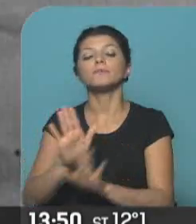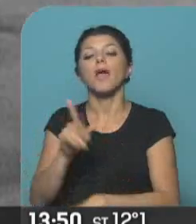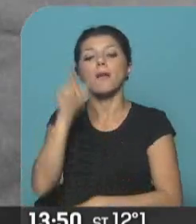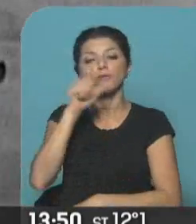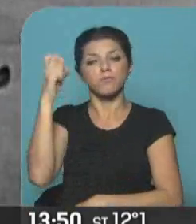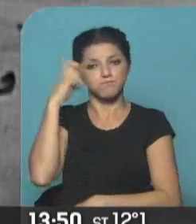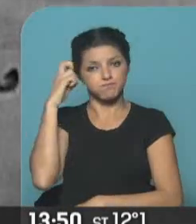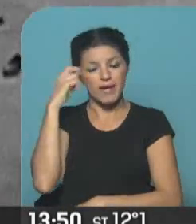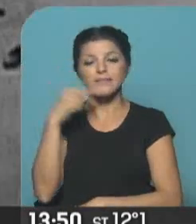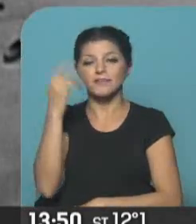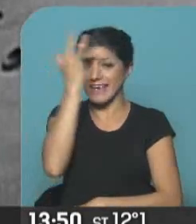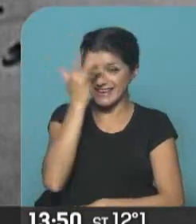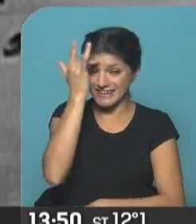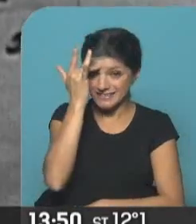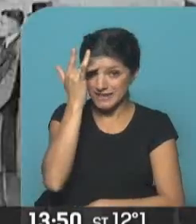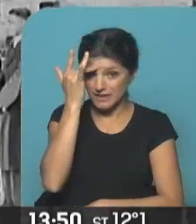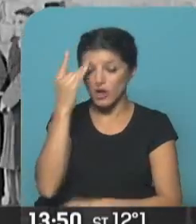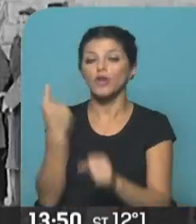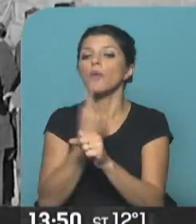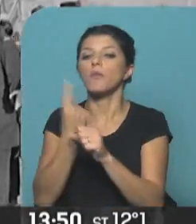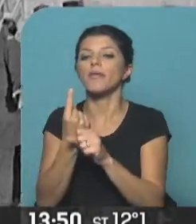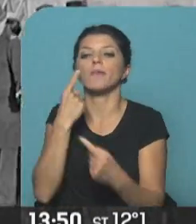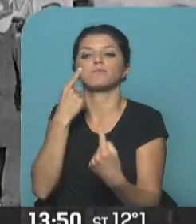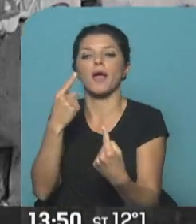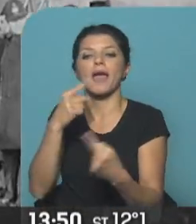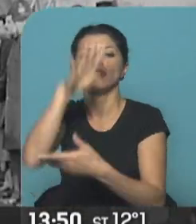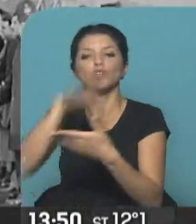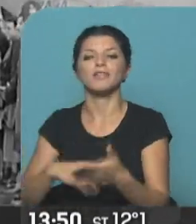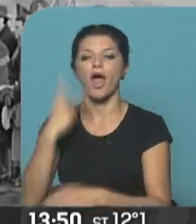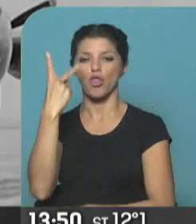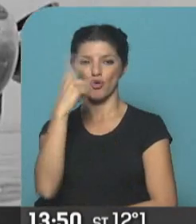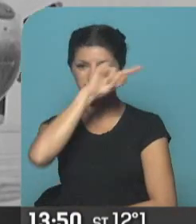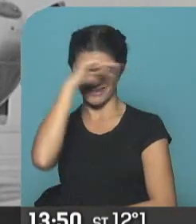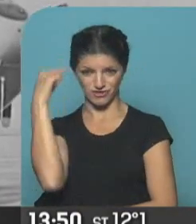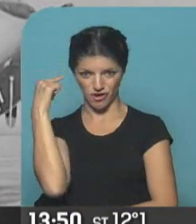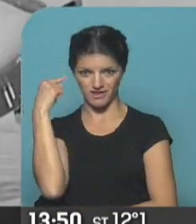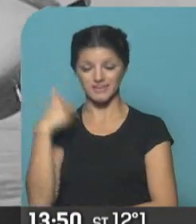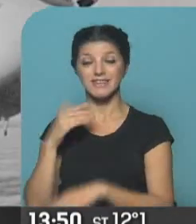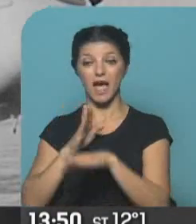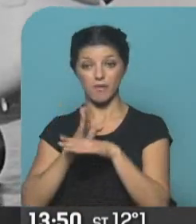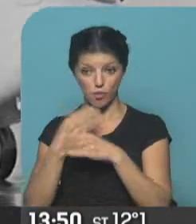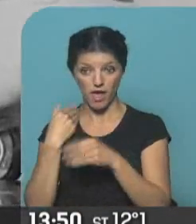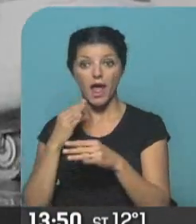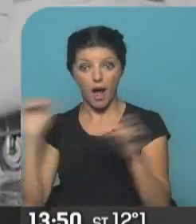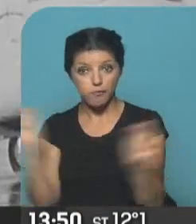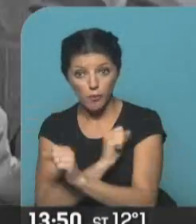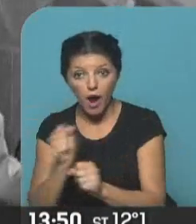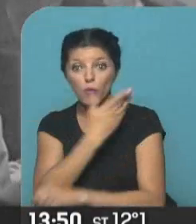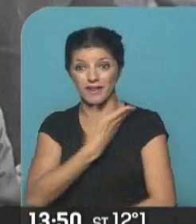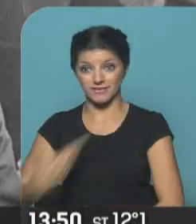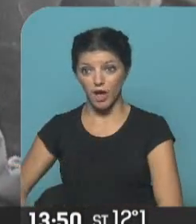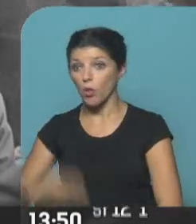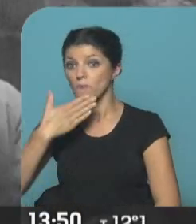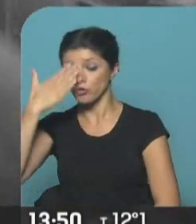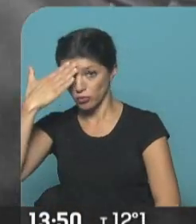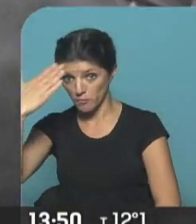India todavía indivisa de aceptar la denominada teoría de las dos naciones y acceder a la creación de un Estado eminentemente